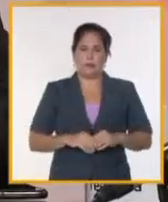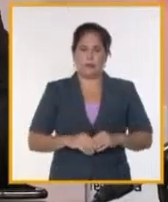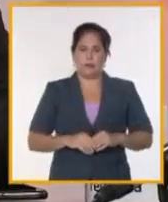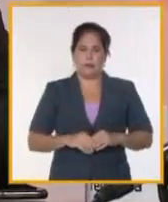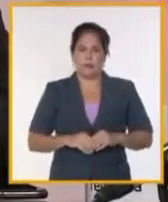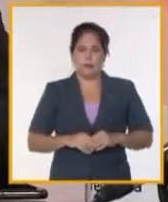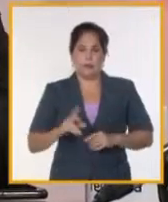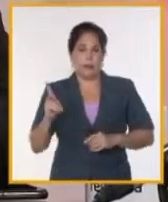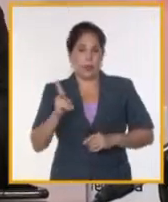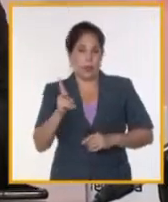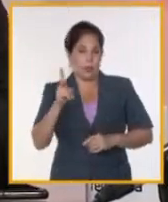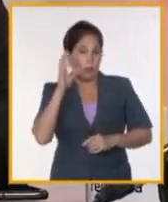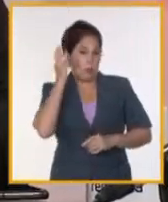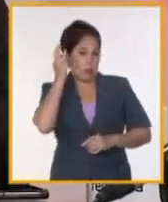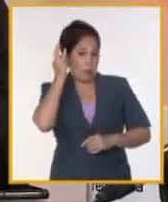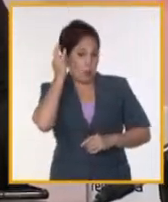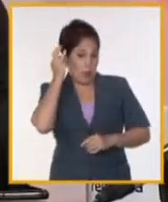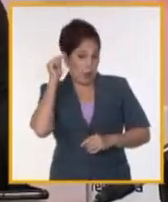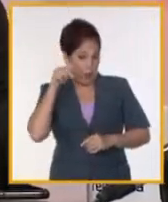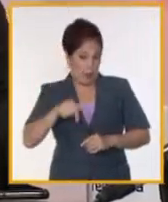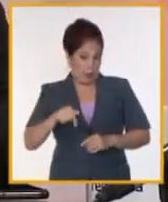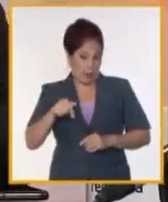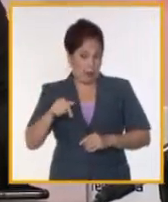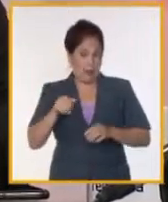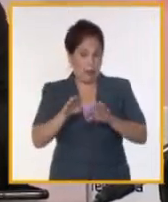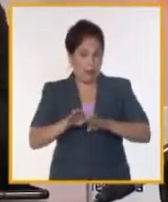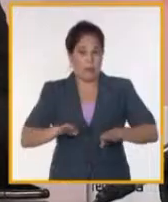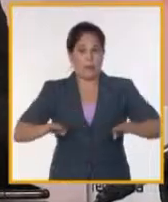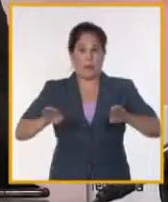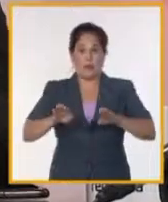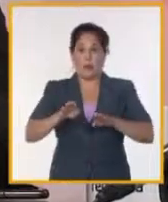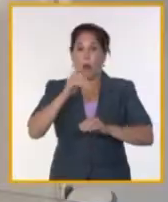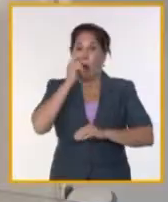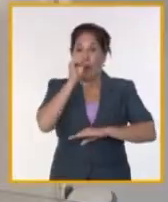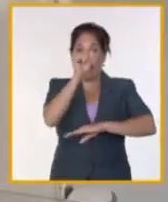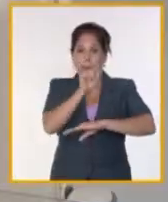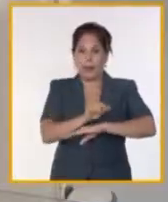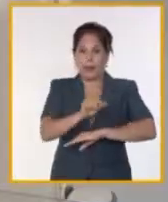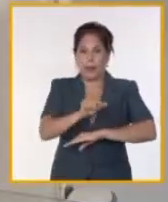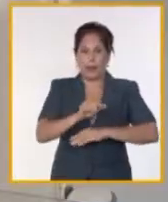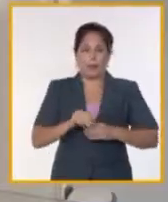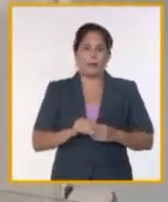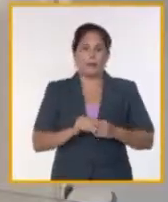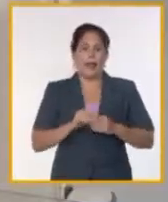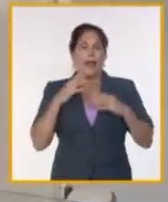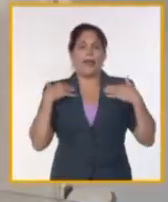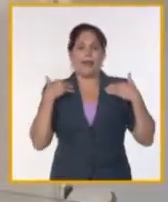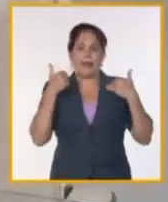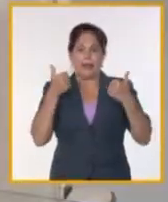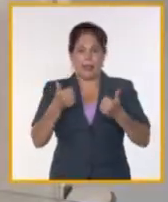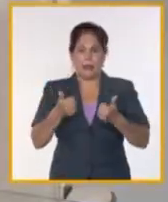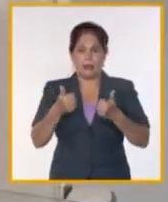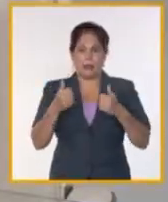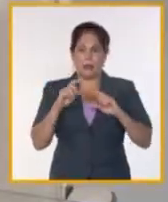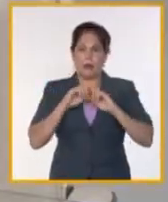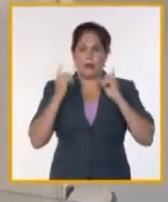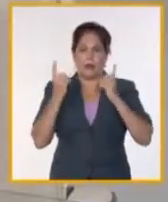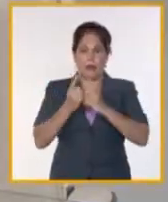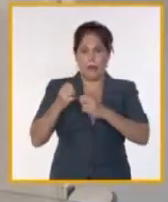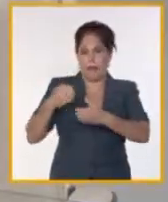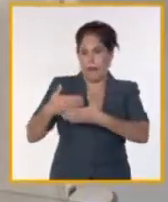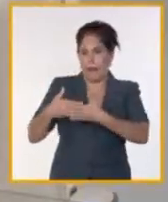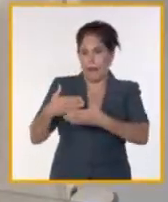estén acompañando en esta tarde en nuestro panel el ingeniero Fabio José Raimundo Paz, director general del grupo